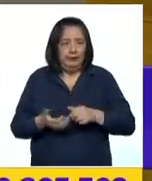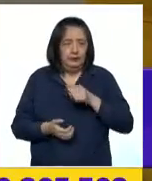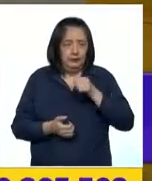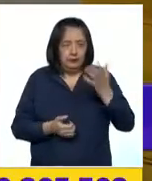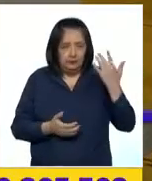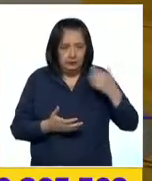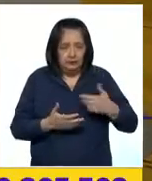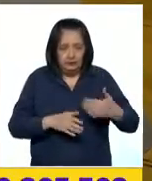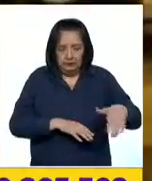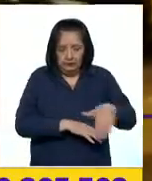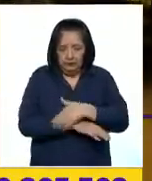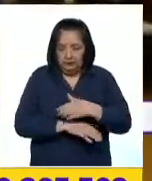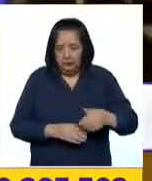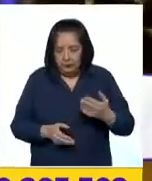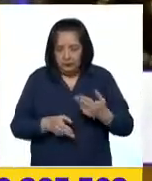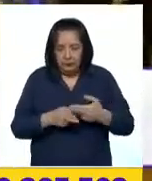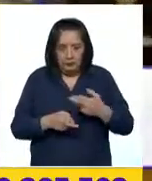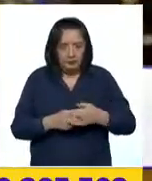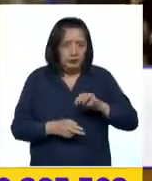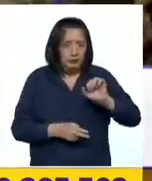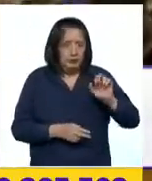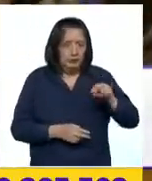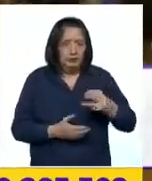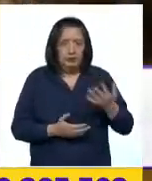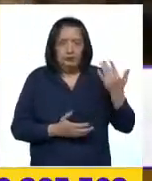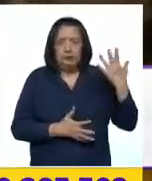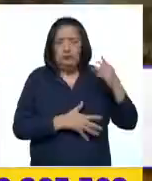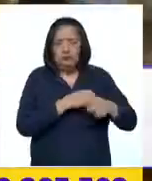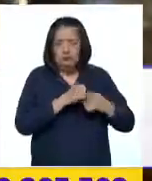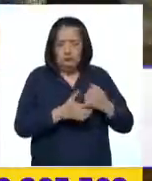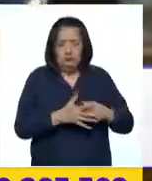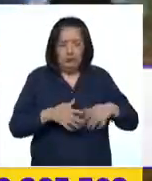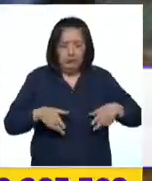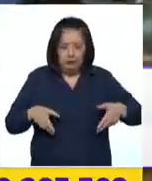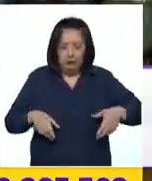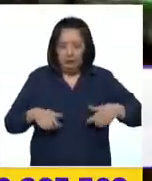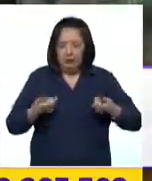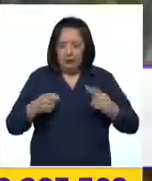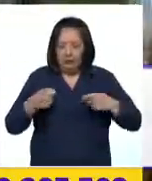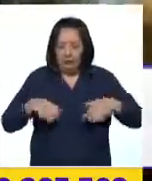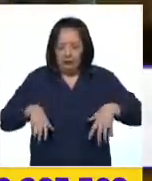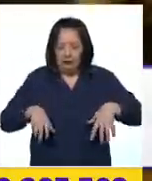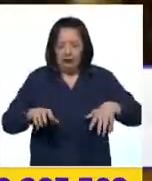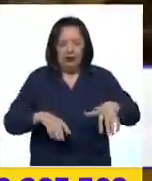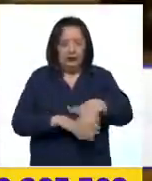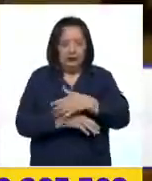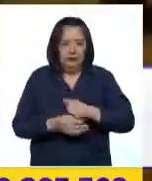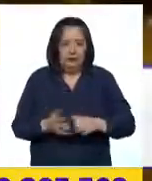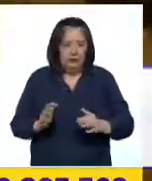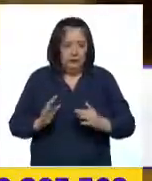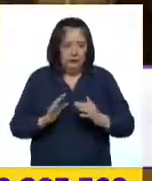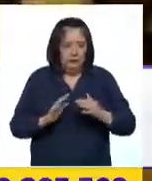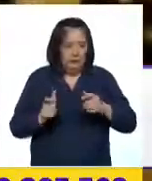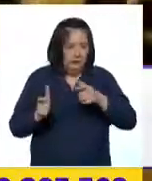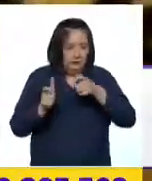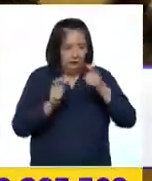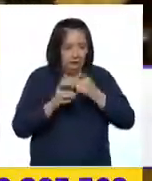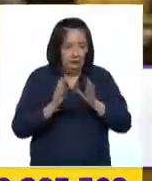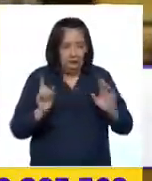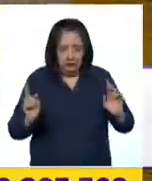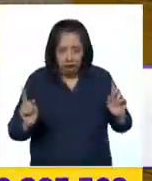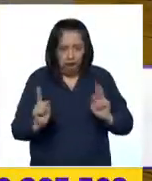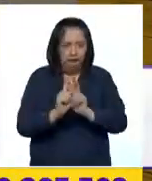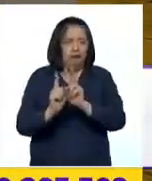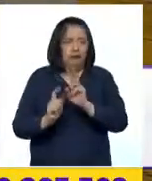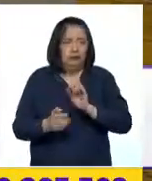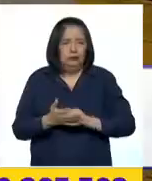recuperó la avenida San Juan, una avenida que por muchos años está tomada por el comercio ambulatorio. Nuestros fiscalizadores han sido emboscados en el